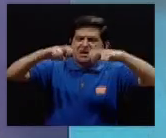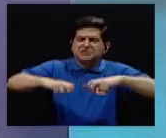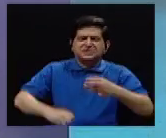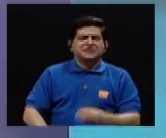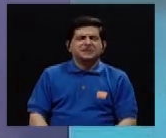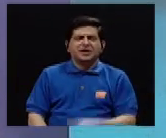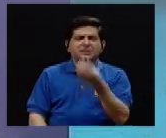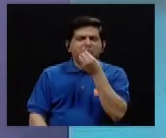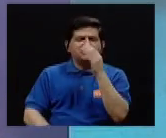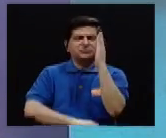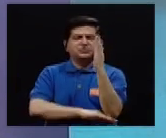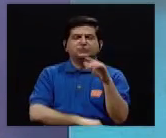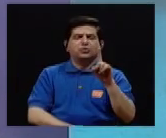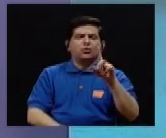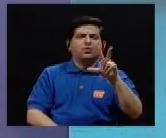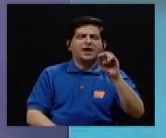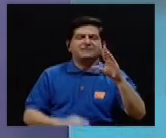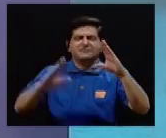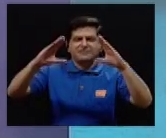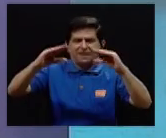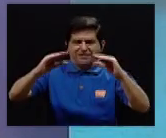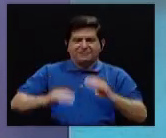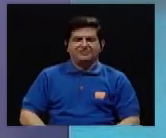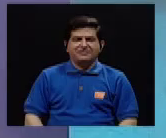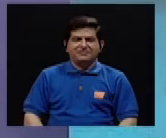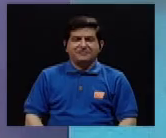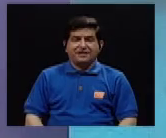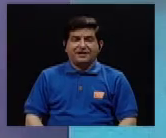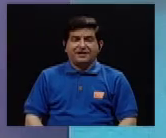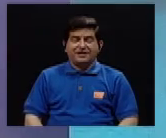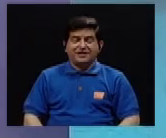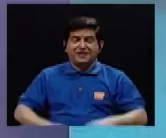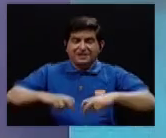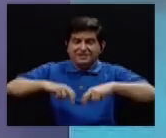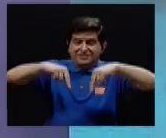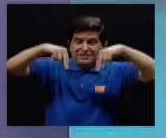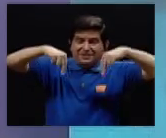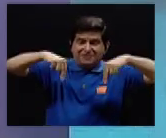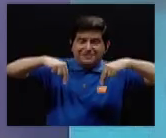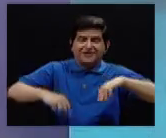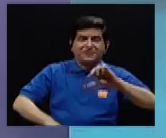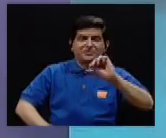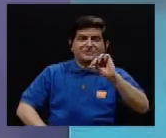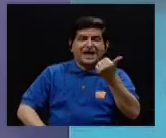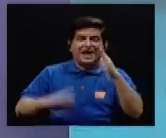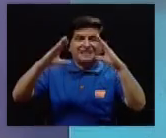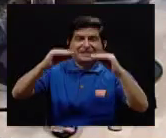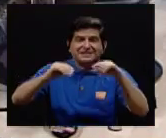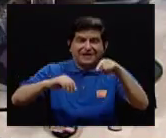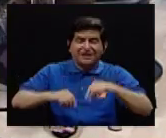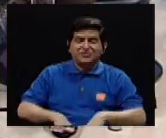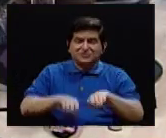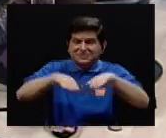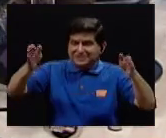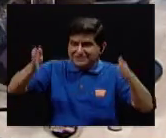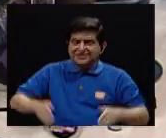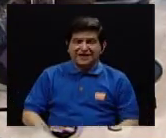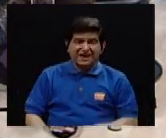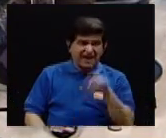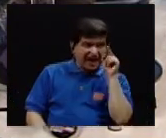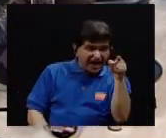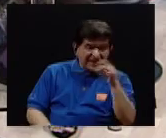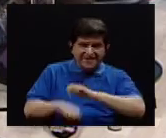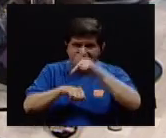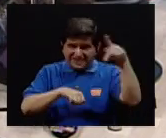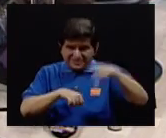a almorzar a la 1:30 de la tarde y nos levantamos a las 10 de la noche de la mesa. Allá en